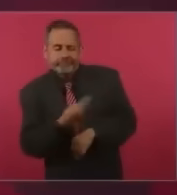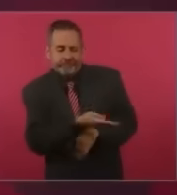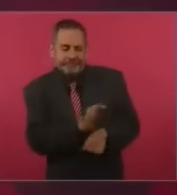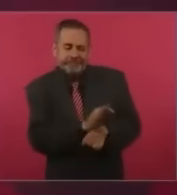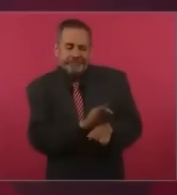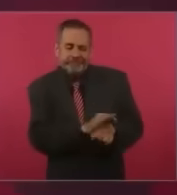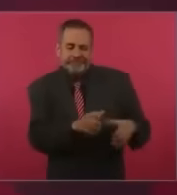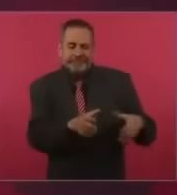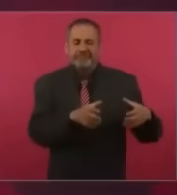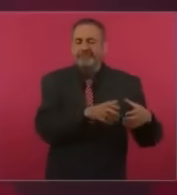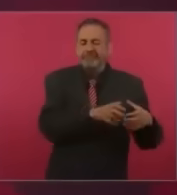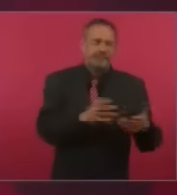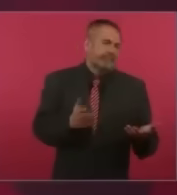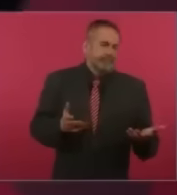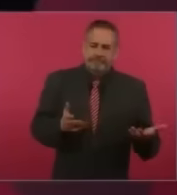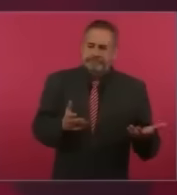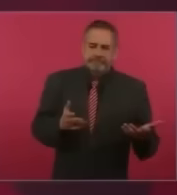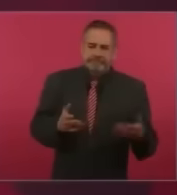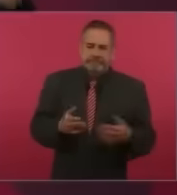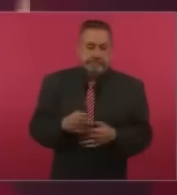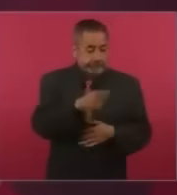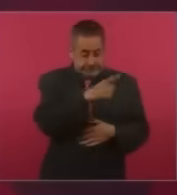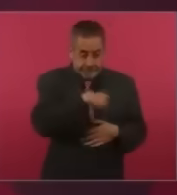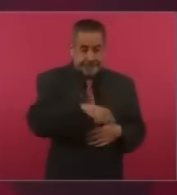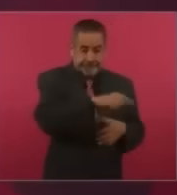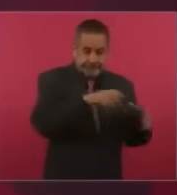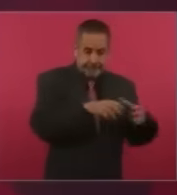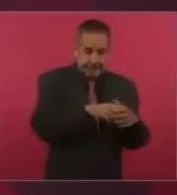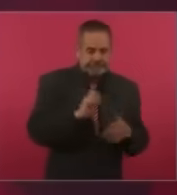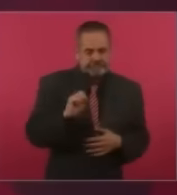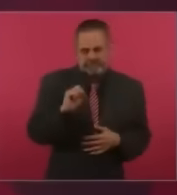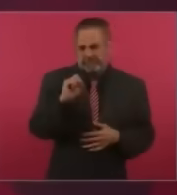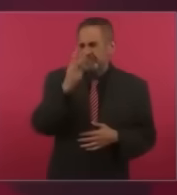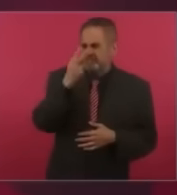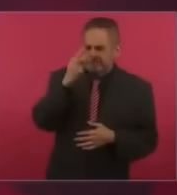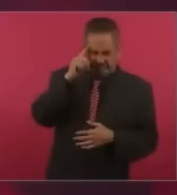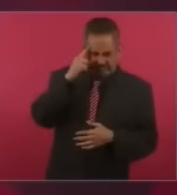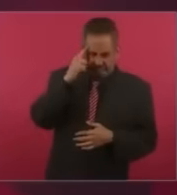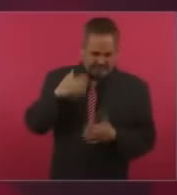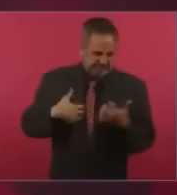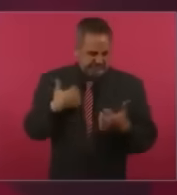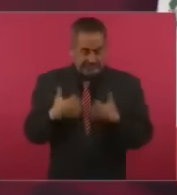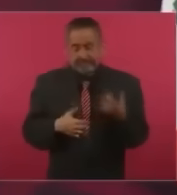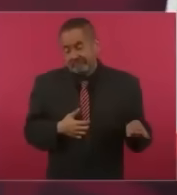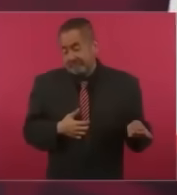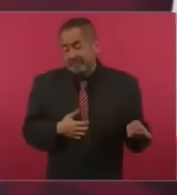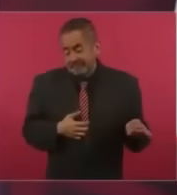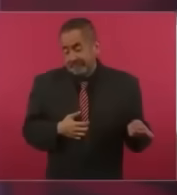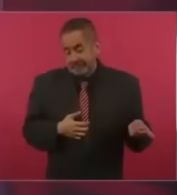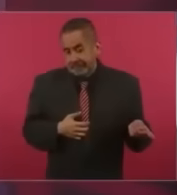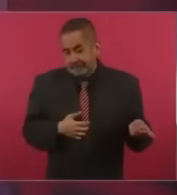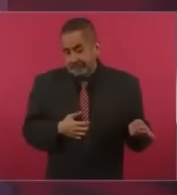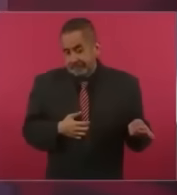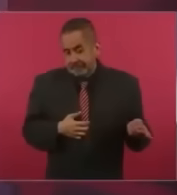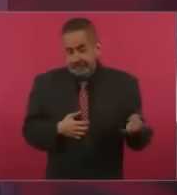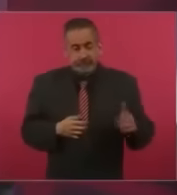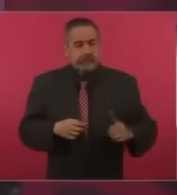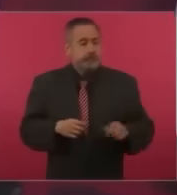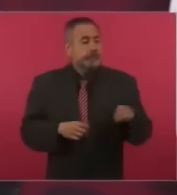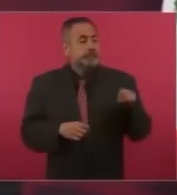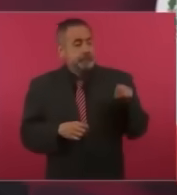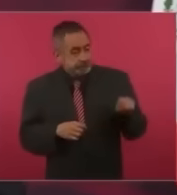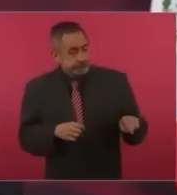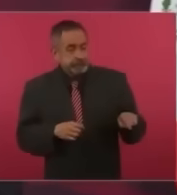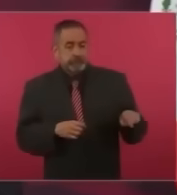principios ideológicos desde luego morena no es de izquierda desde su nombre mismo un movimiento de regeneración